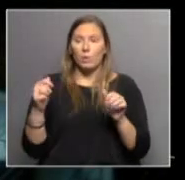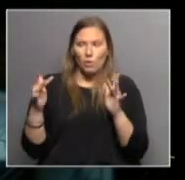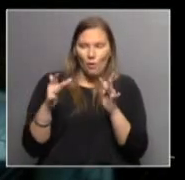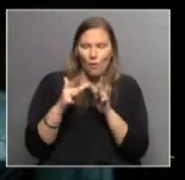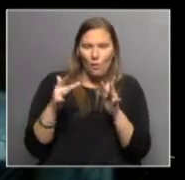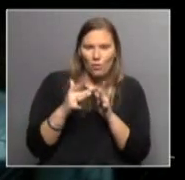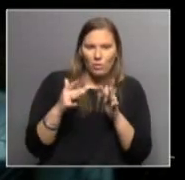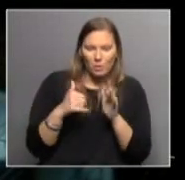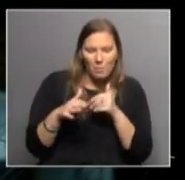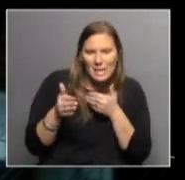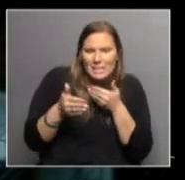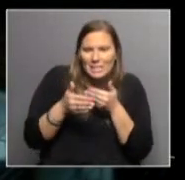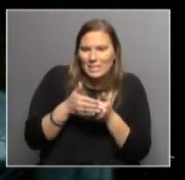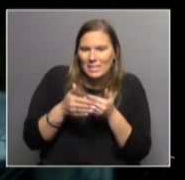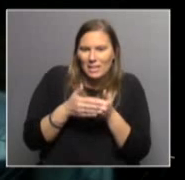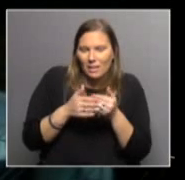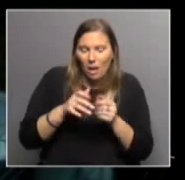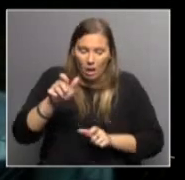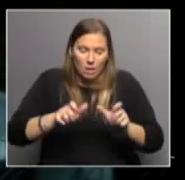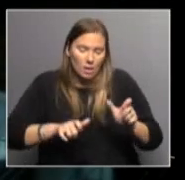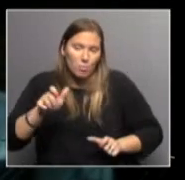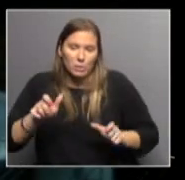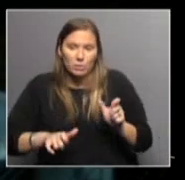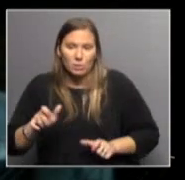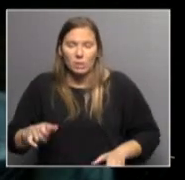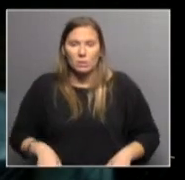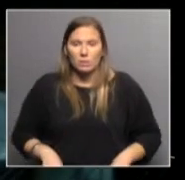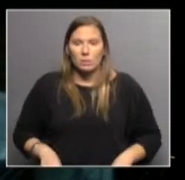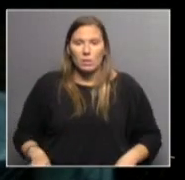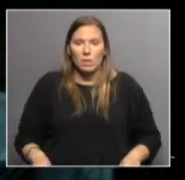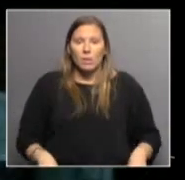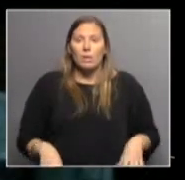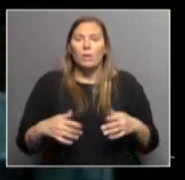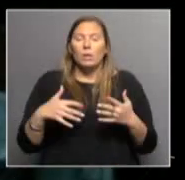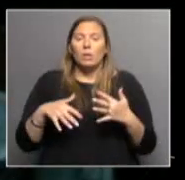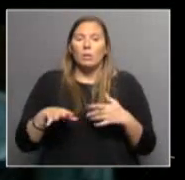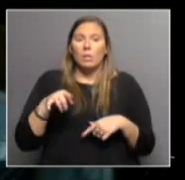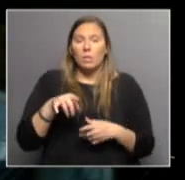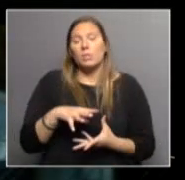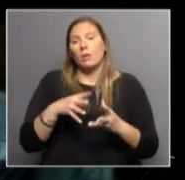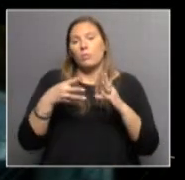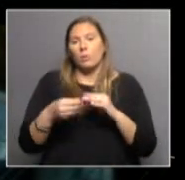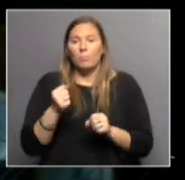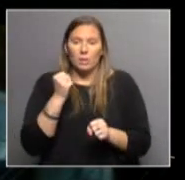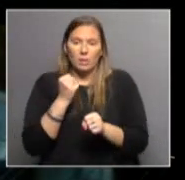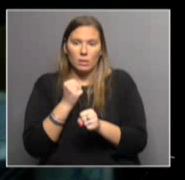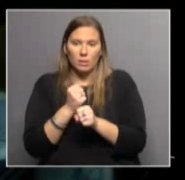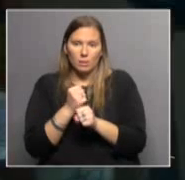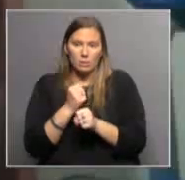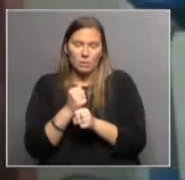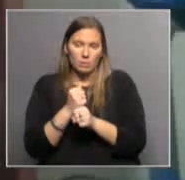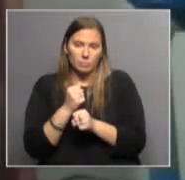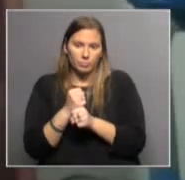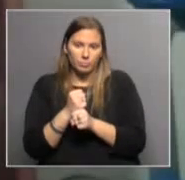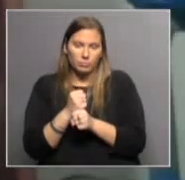acercarnos aún más a estar con la gente. Y bueno, y de esa manera trabajamos de la